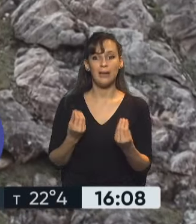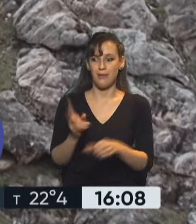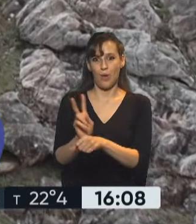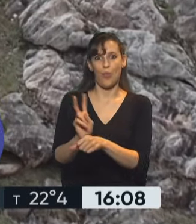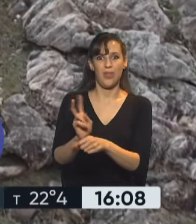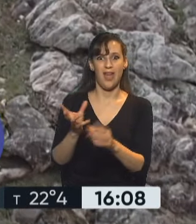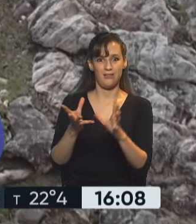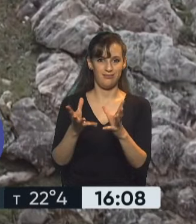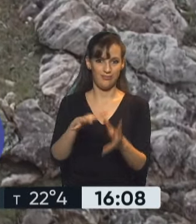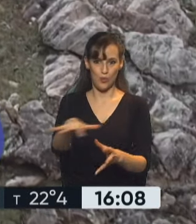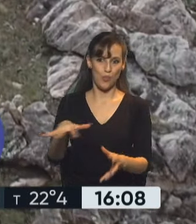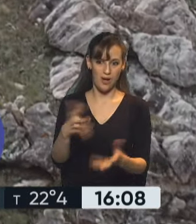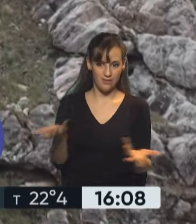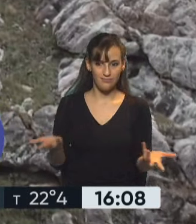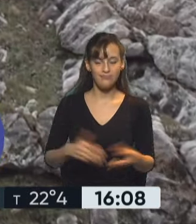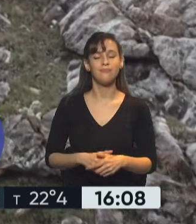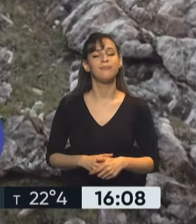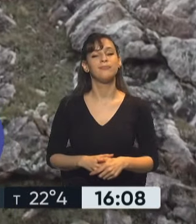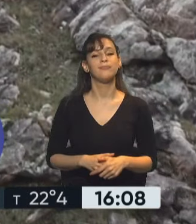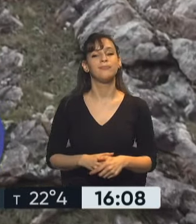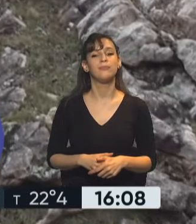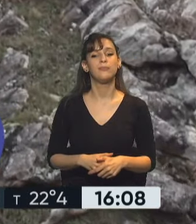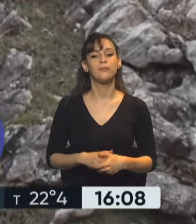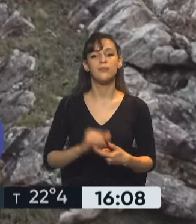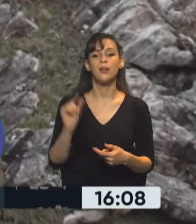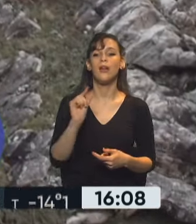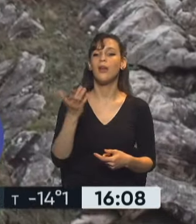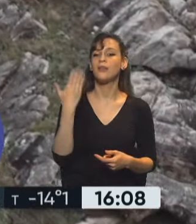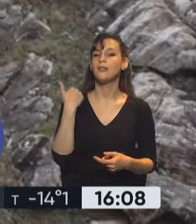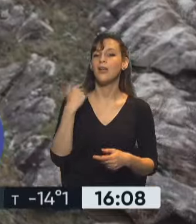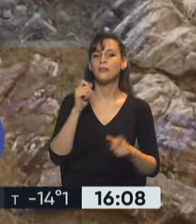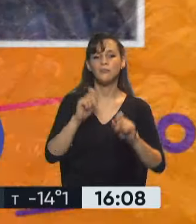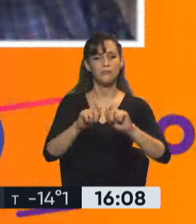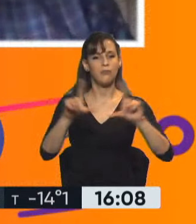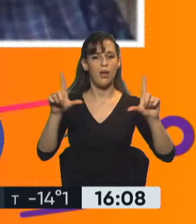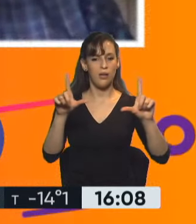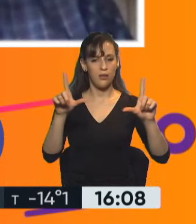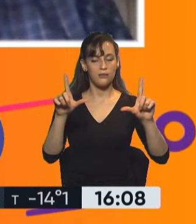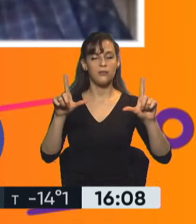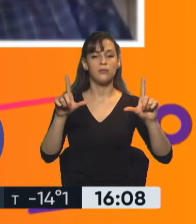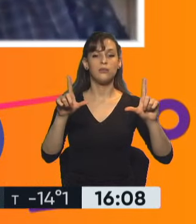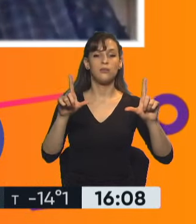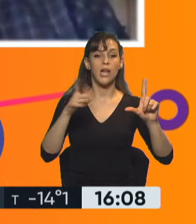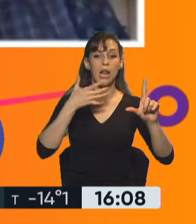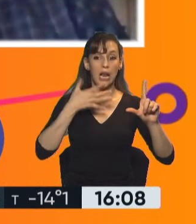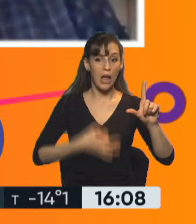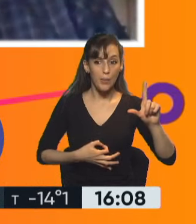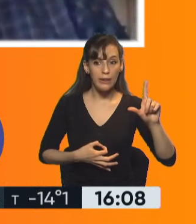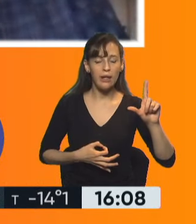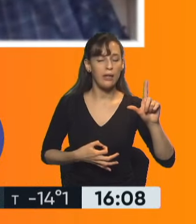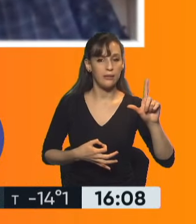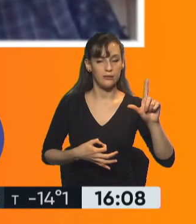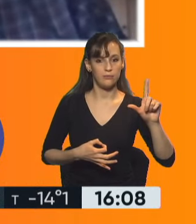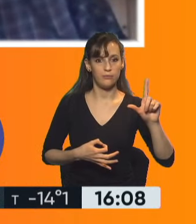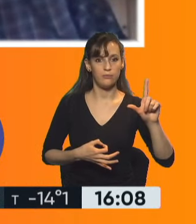¿no? Claro. Ahora, recién cuando veíamos en las imágenes, la verdad, Fernando, que se notaba